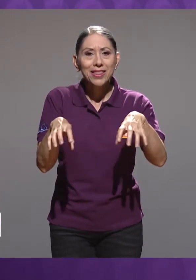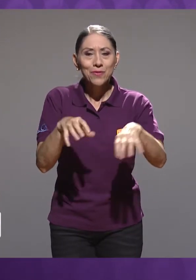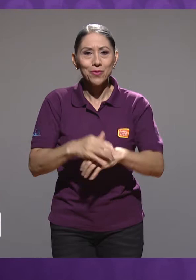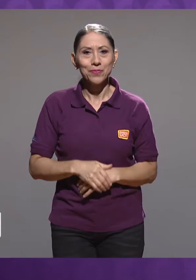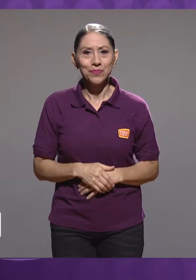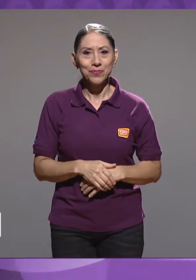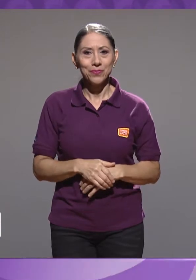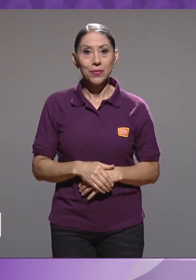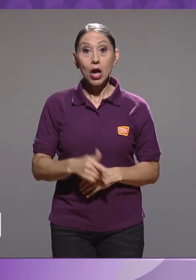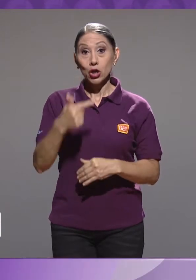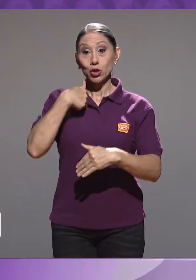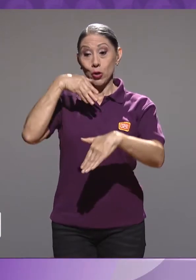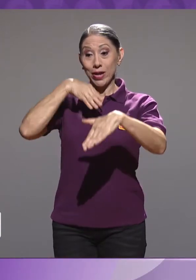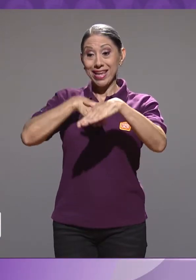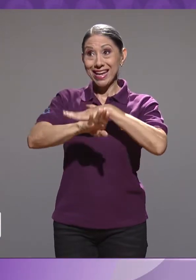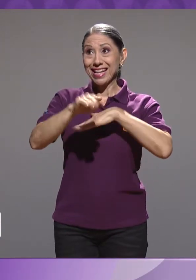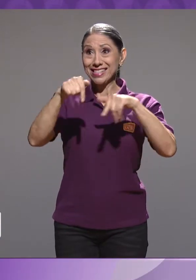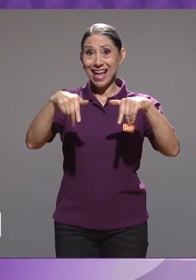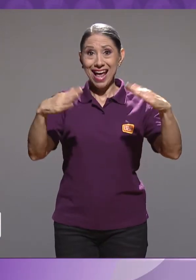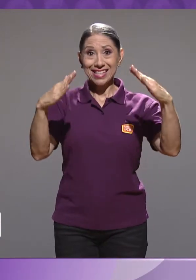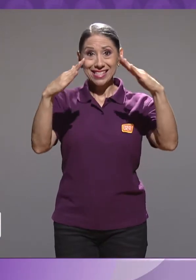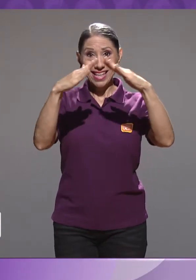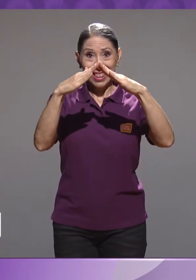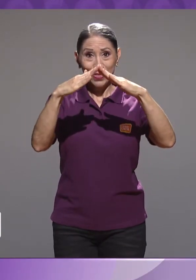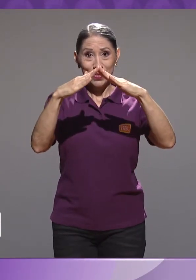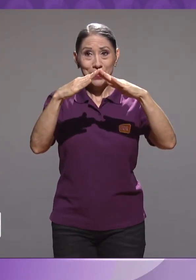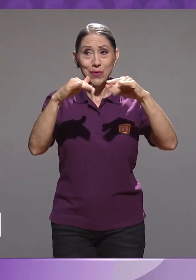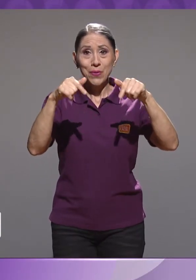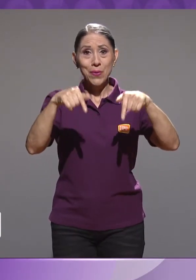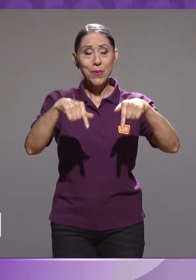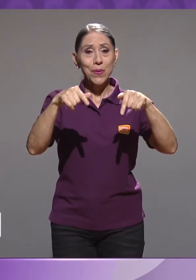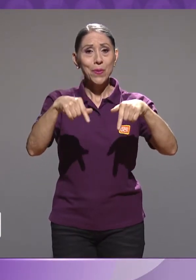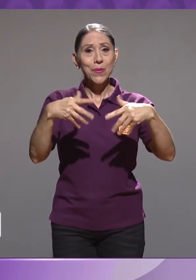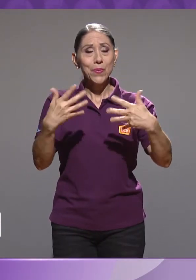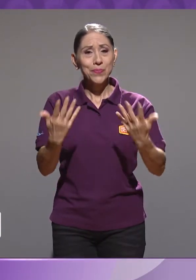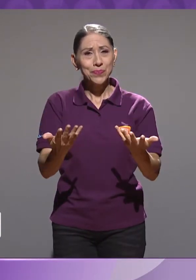activo. Ingresé al centro diurno